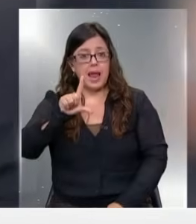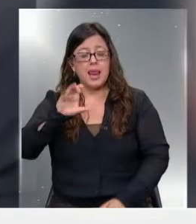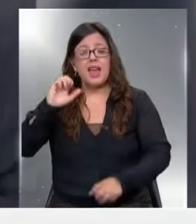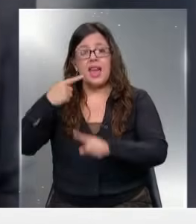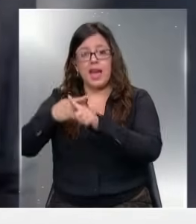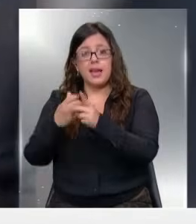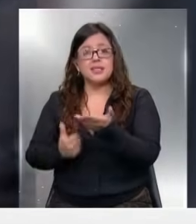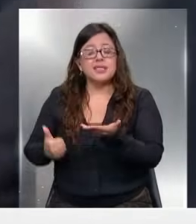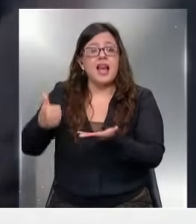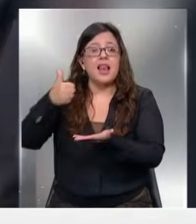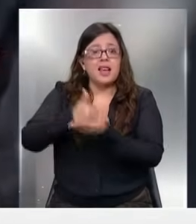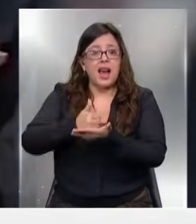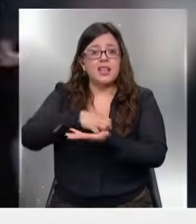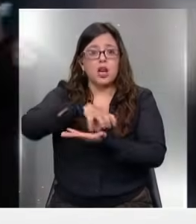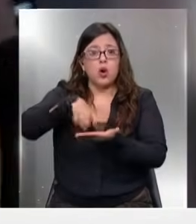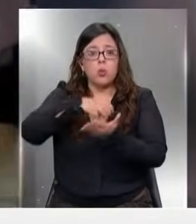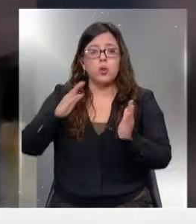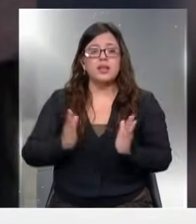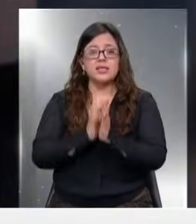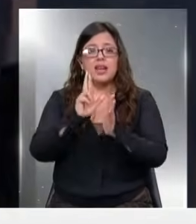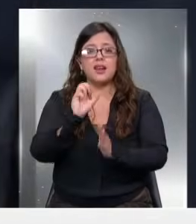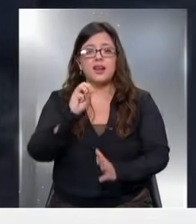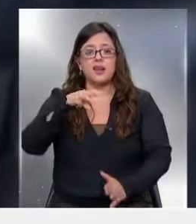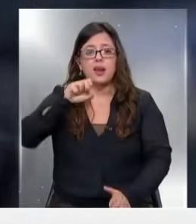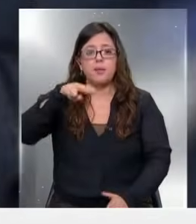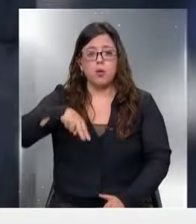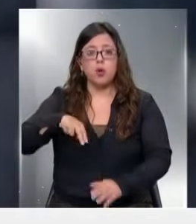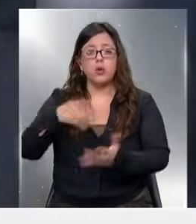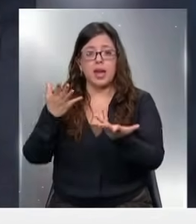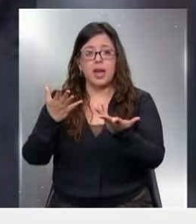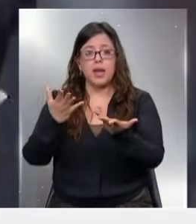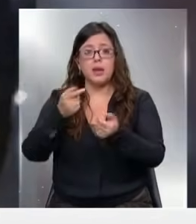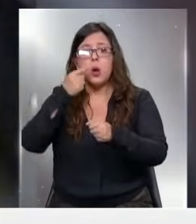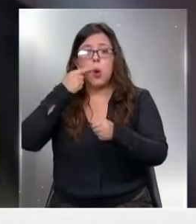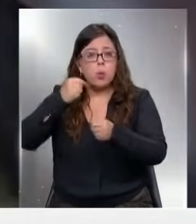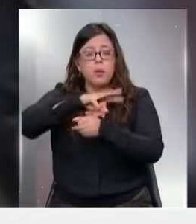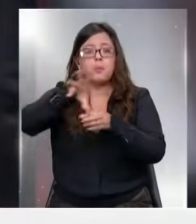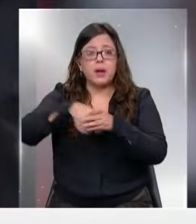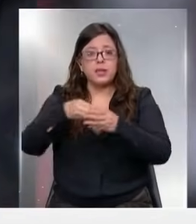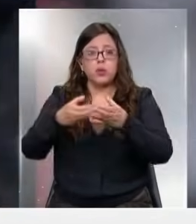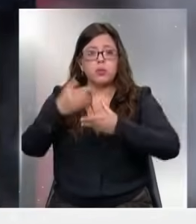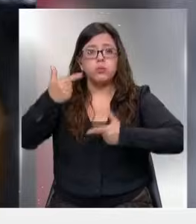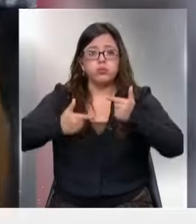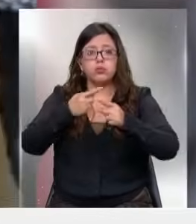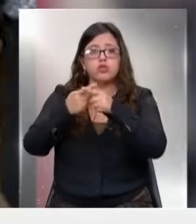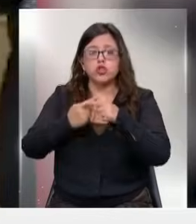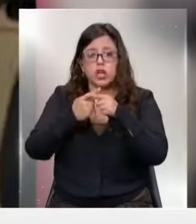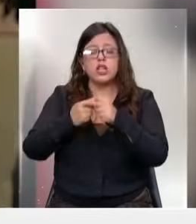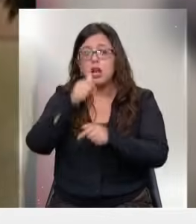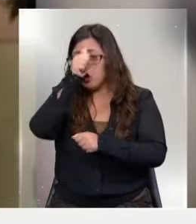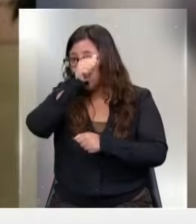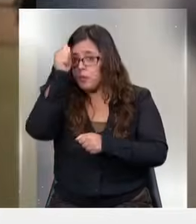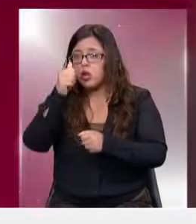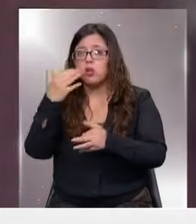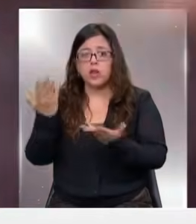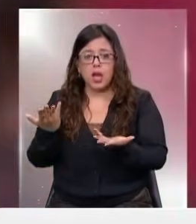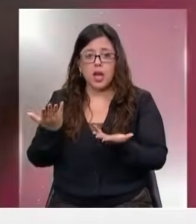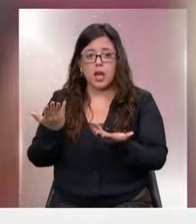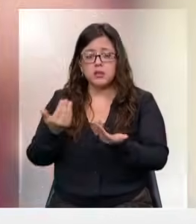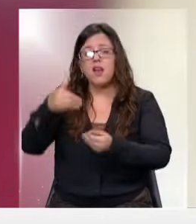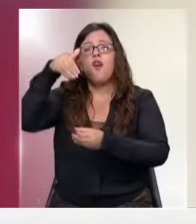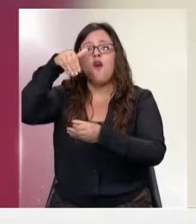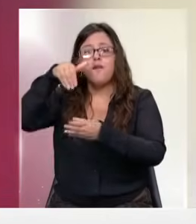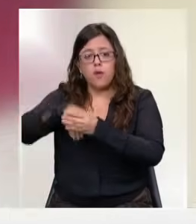de San Ramón, exhombre fuerte del Partido Socialista. Este domingo participó en las elecciones. Hace meses que no